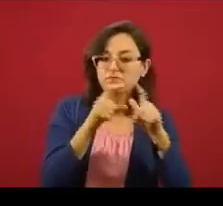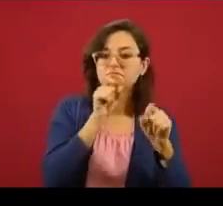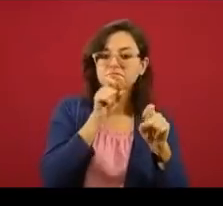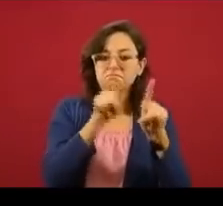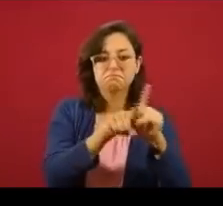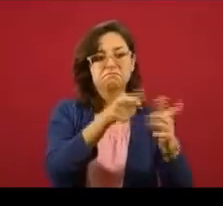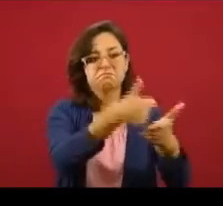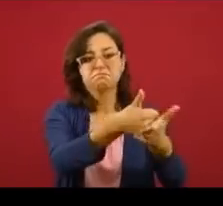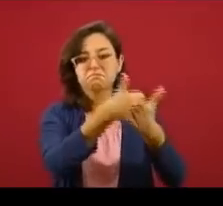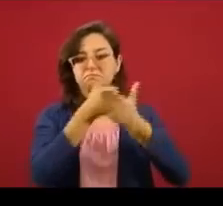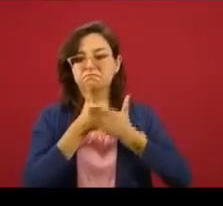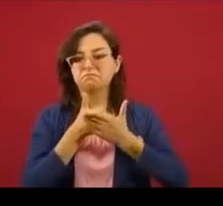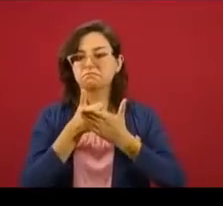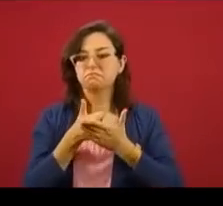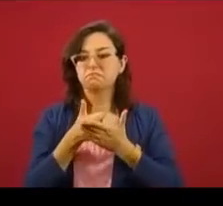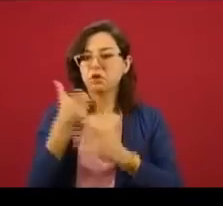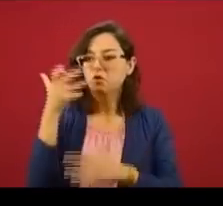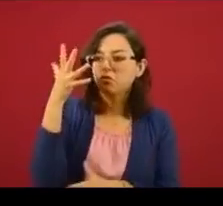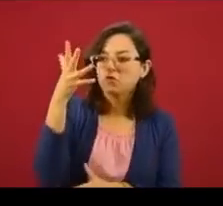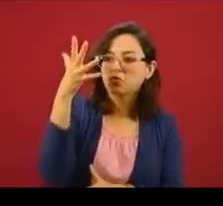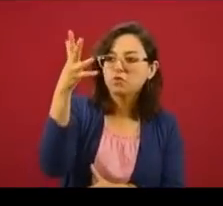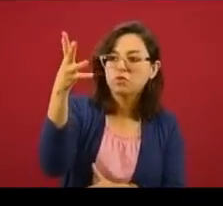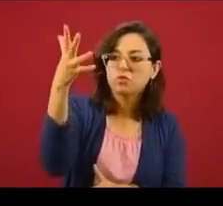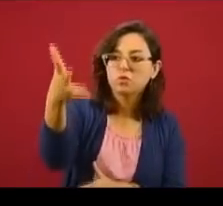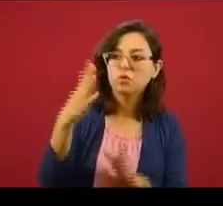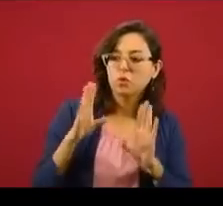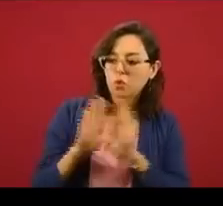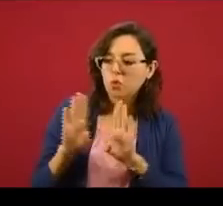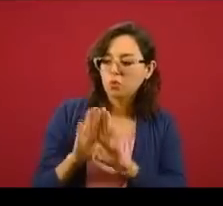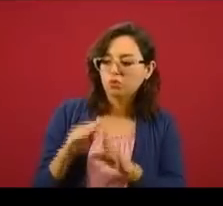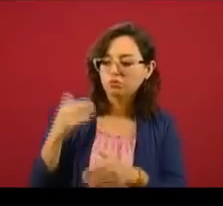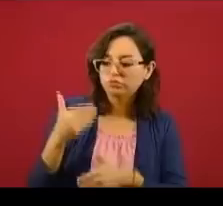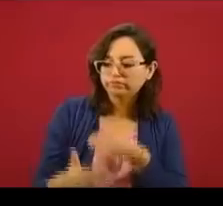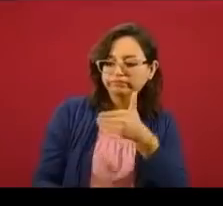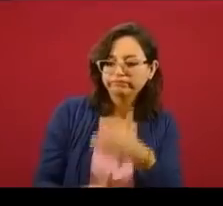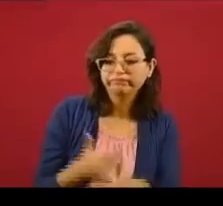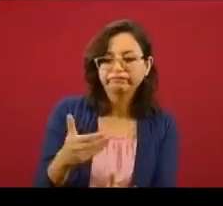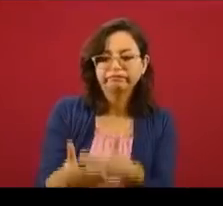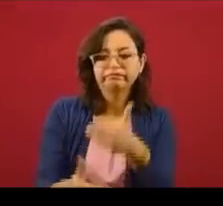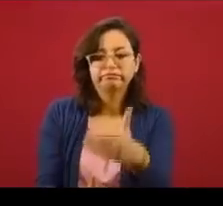para ver el comportamiento de la pandemia. Entonces,